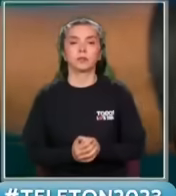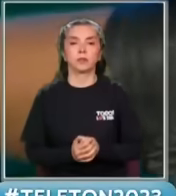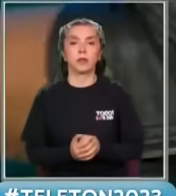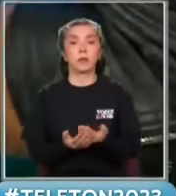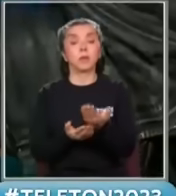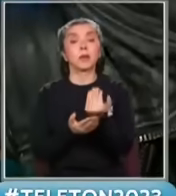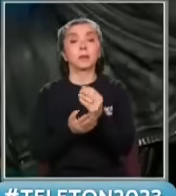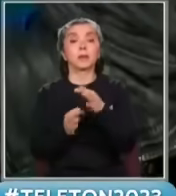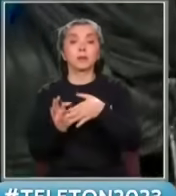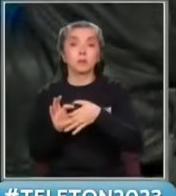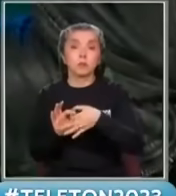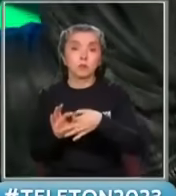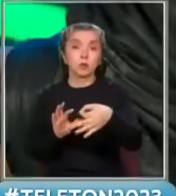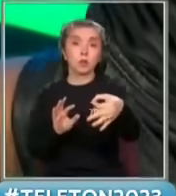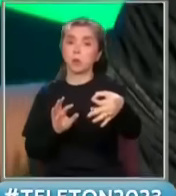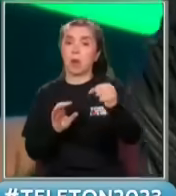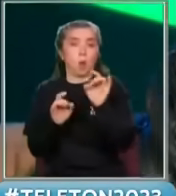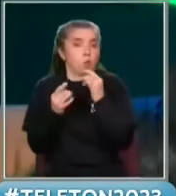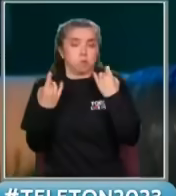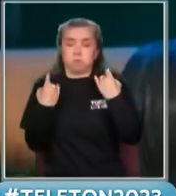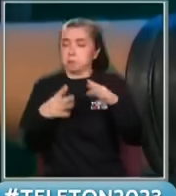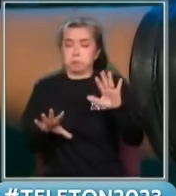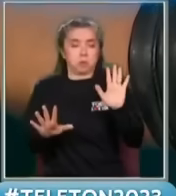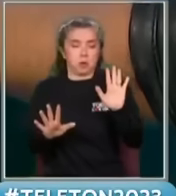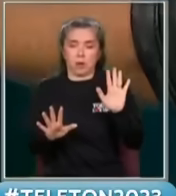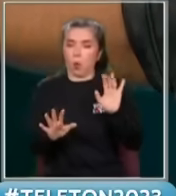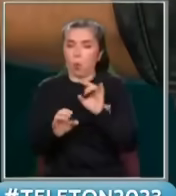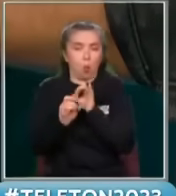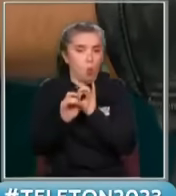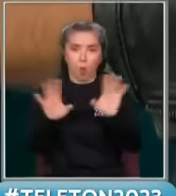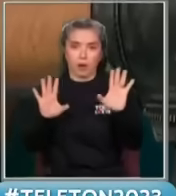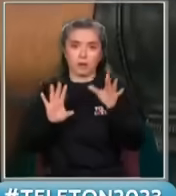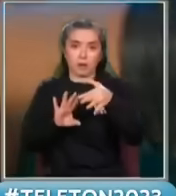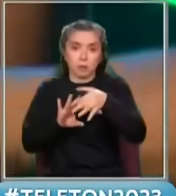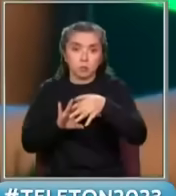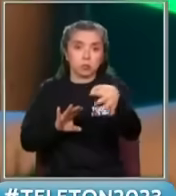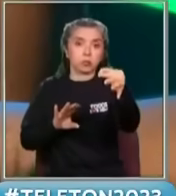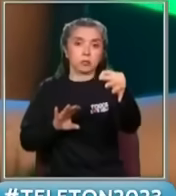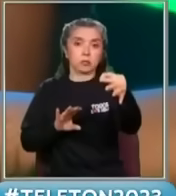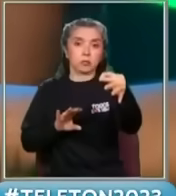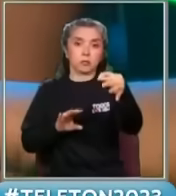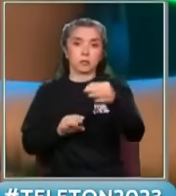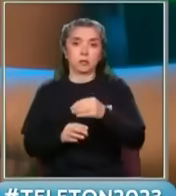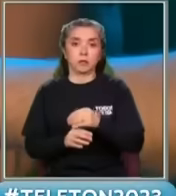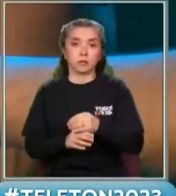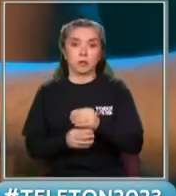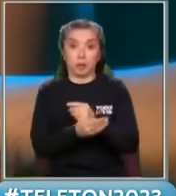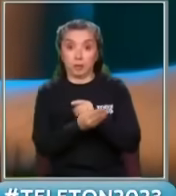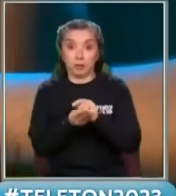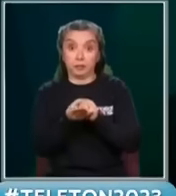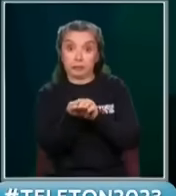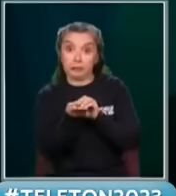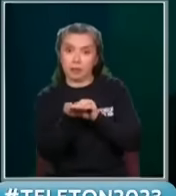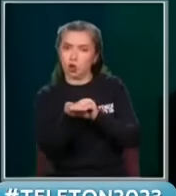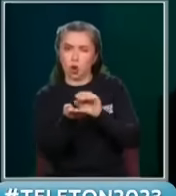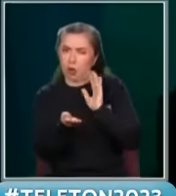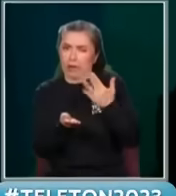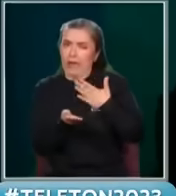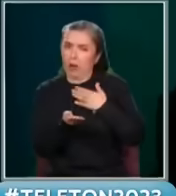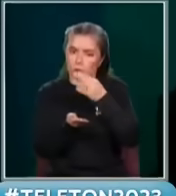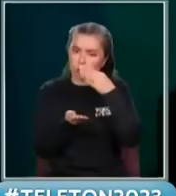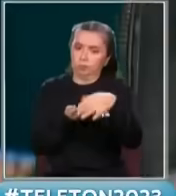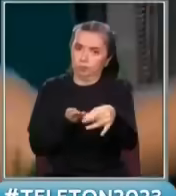pedirte, Nati, que tomes una carta al azar. Quiero que realmente tomes cualquier carta al azar. ¿Puedes tomar una? Mira, mira. No quiero que realmente forzarte para